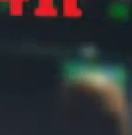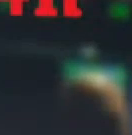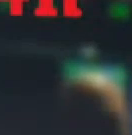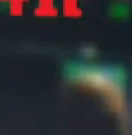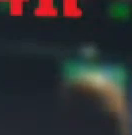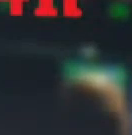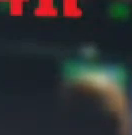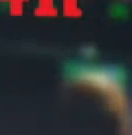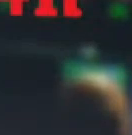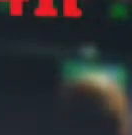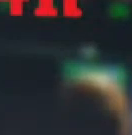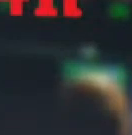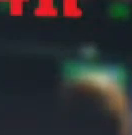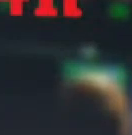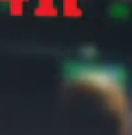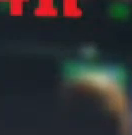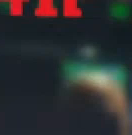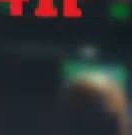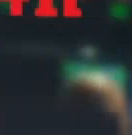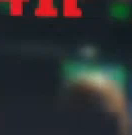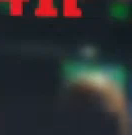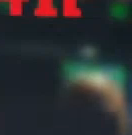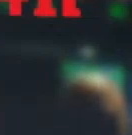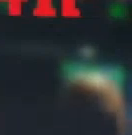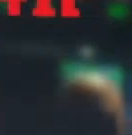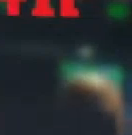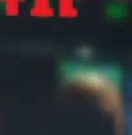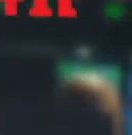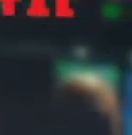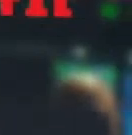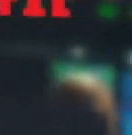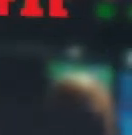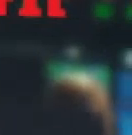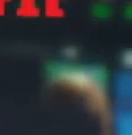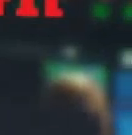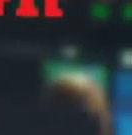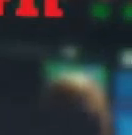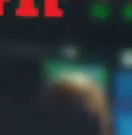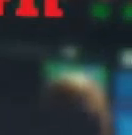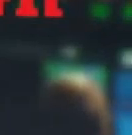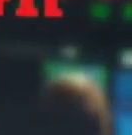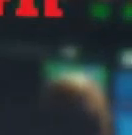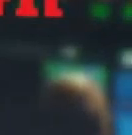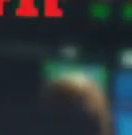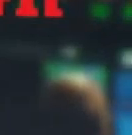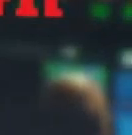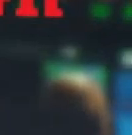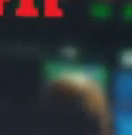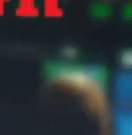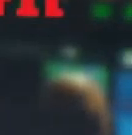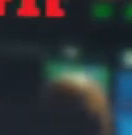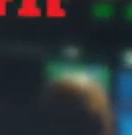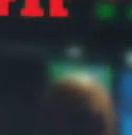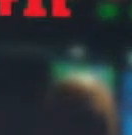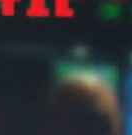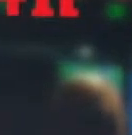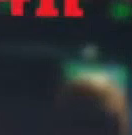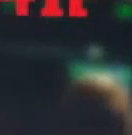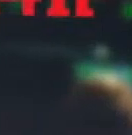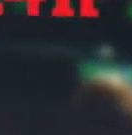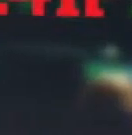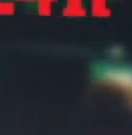es atender la crisis humanitaria y aumentar la ayuda, que va a ser anunciado un 30% mayor. Solo con los dos estados se podrá acabar